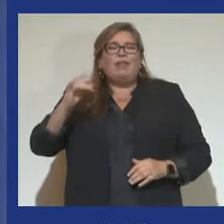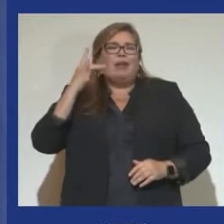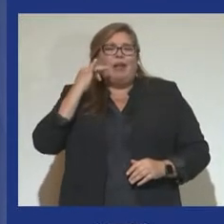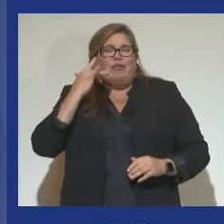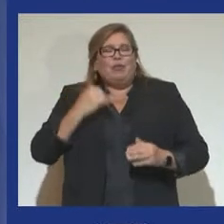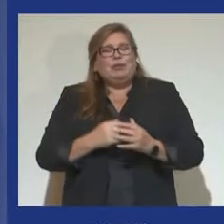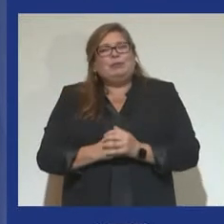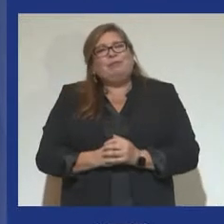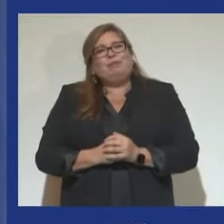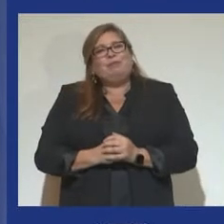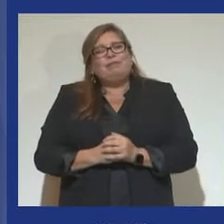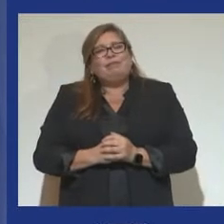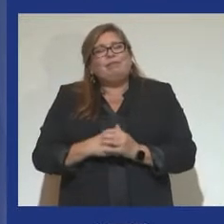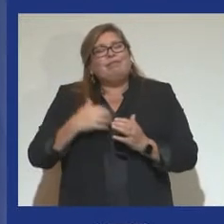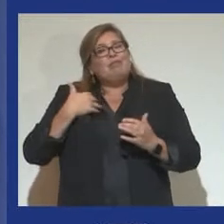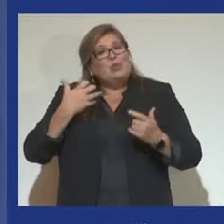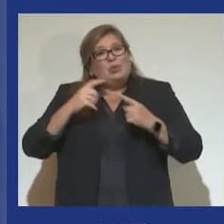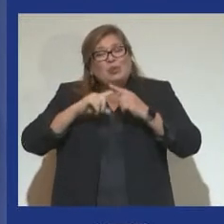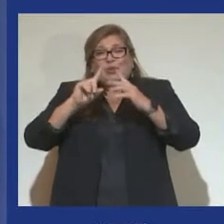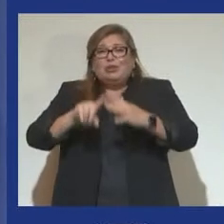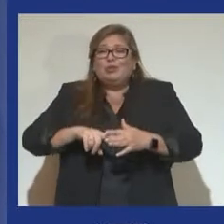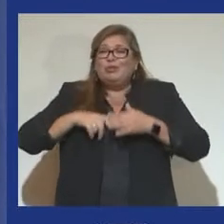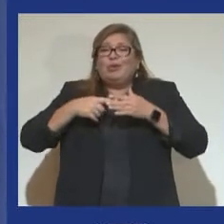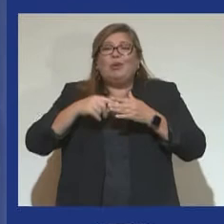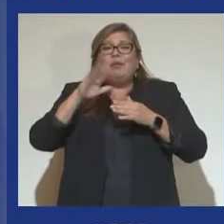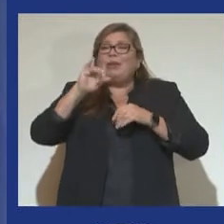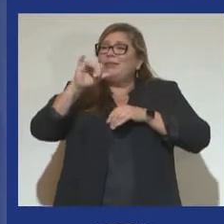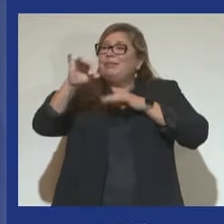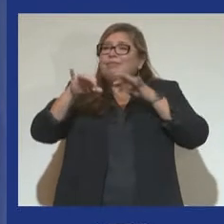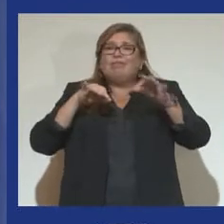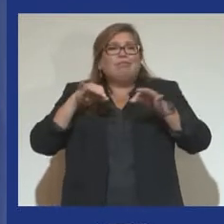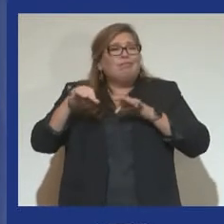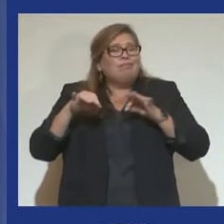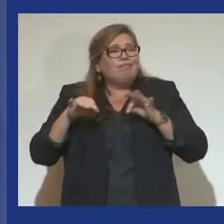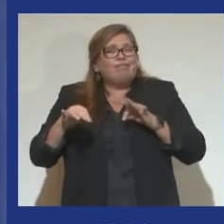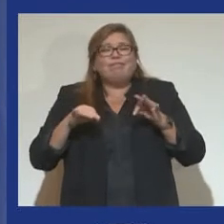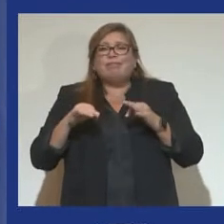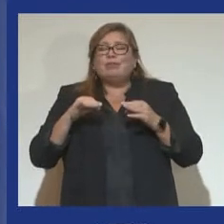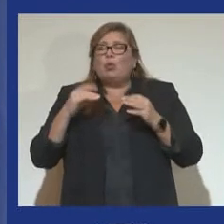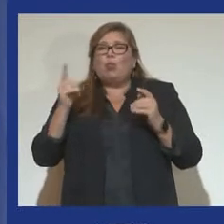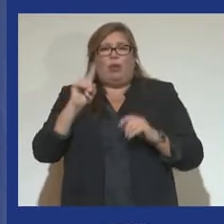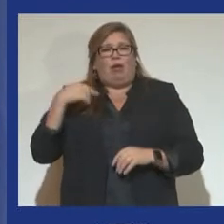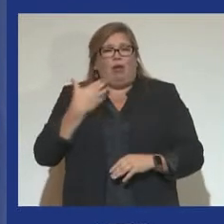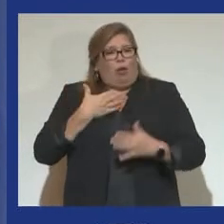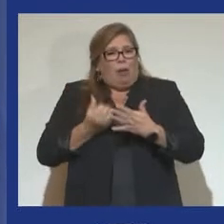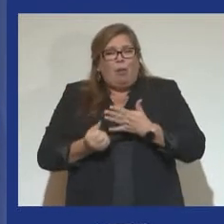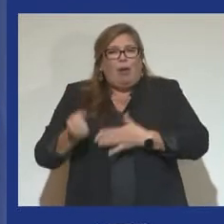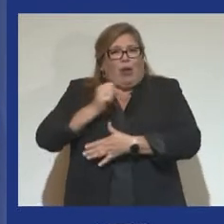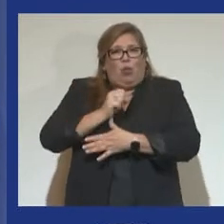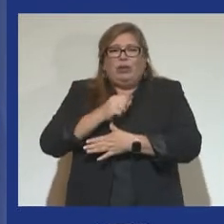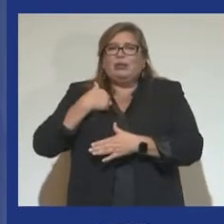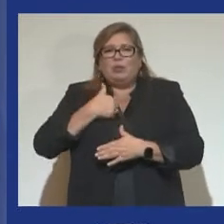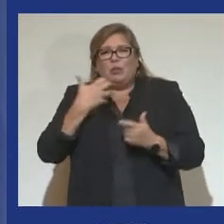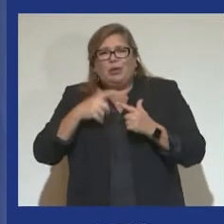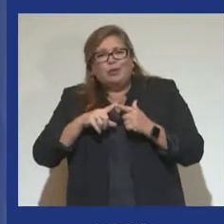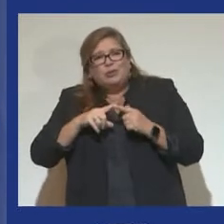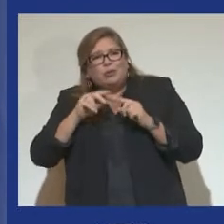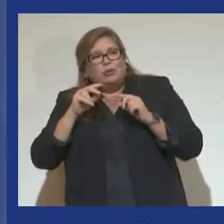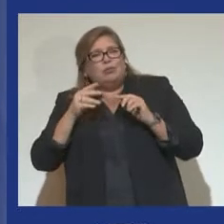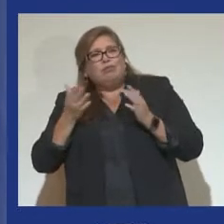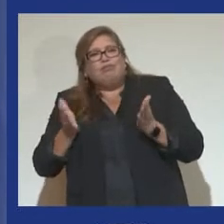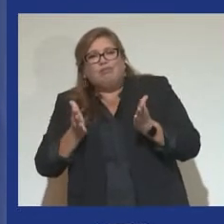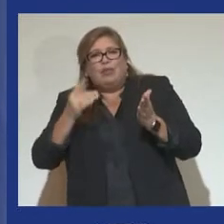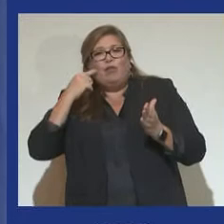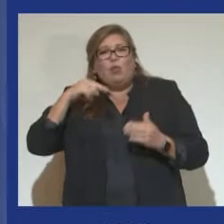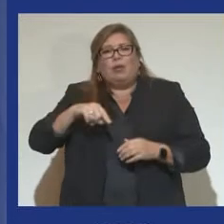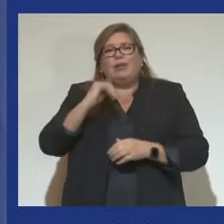como gobernador para mí quiero empezar dándoles el contexto en cuanto a las prioridades que vamos a avanzar en este